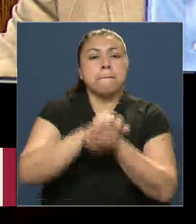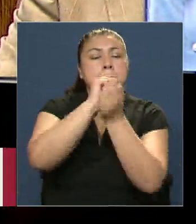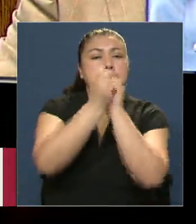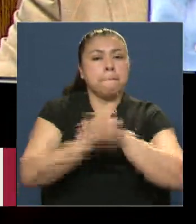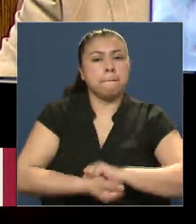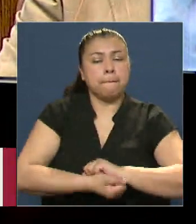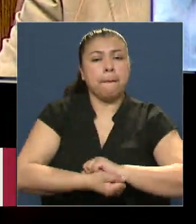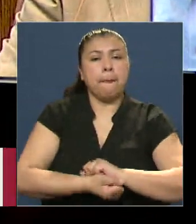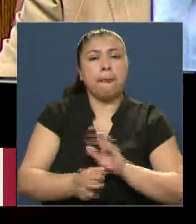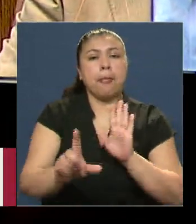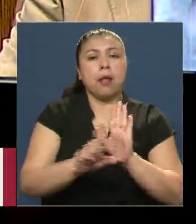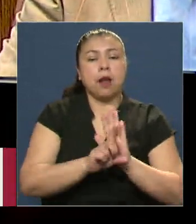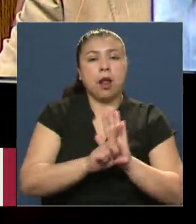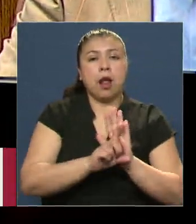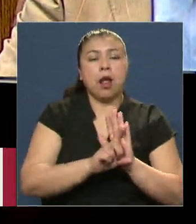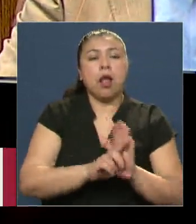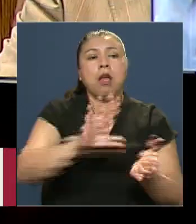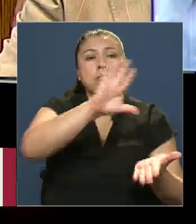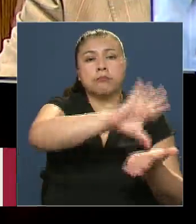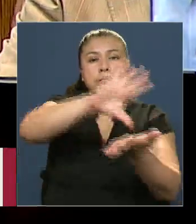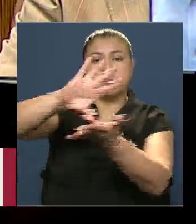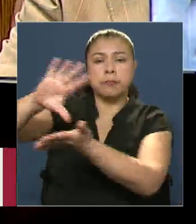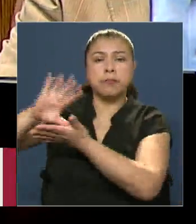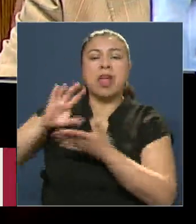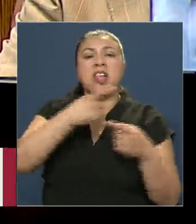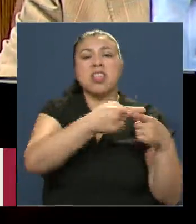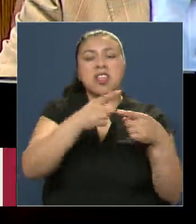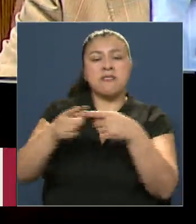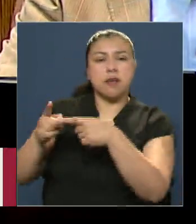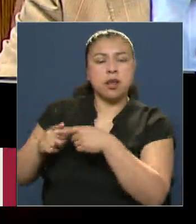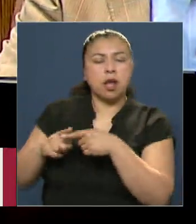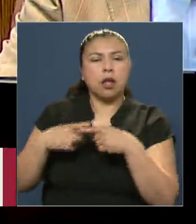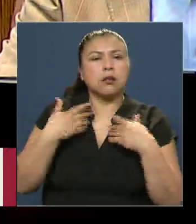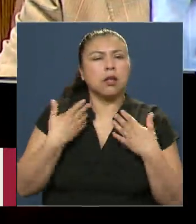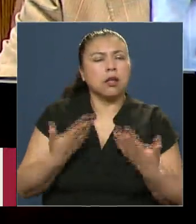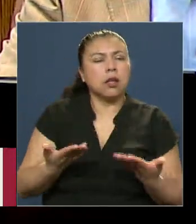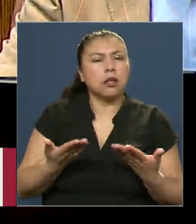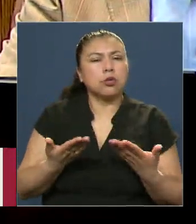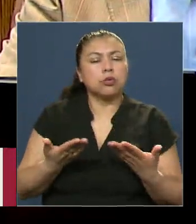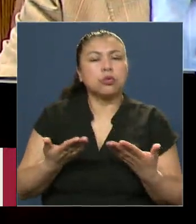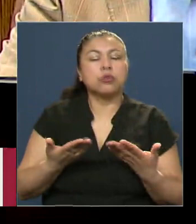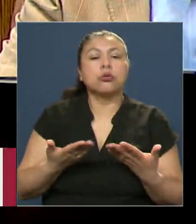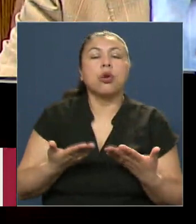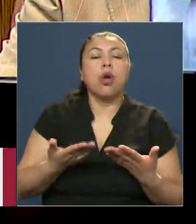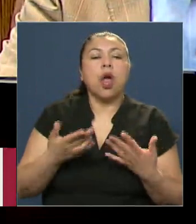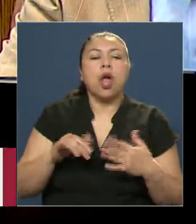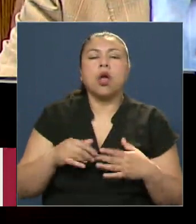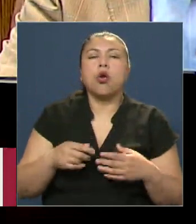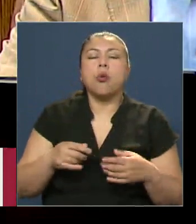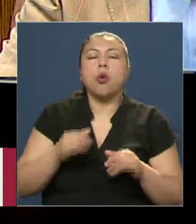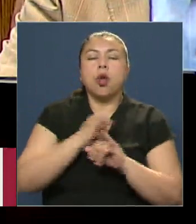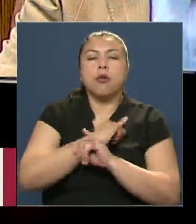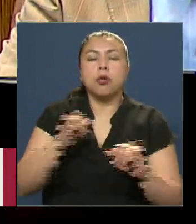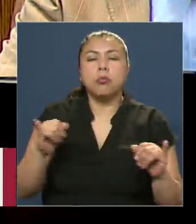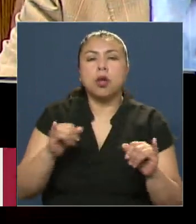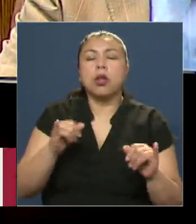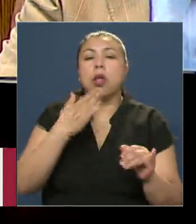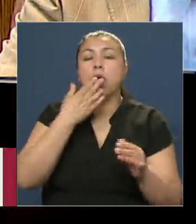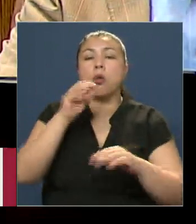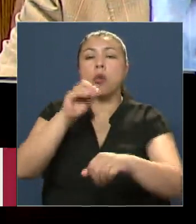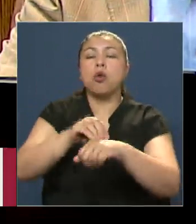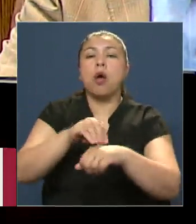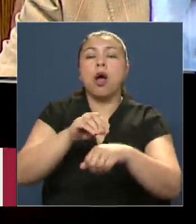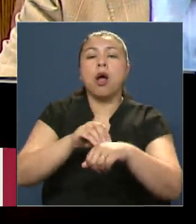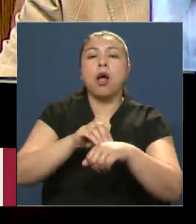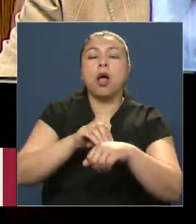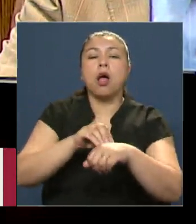la legislación de cada país. Es el caso de los instrumentos de cooperación policial, entre ellos la notificación de alerta